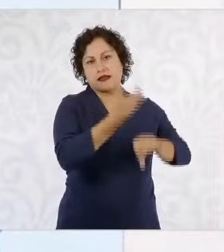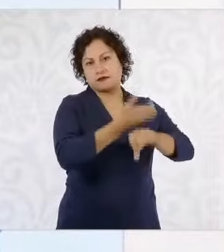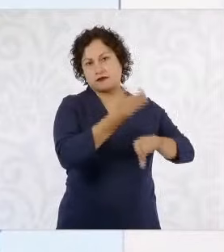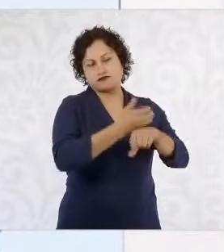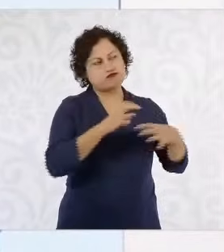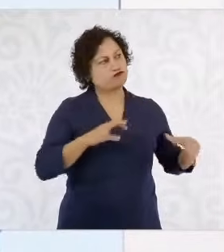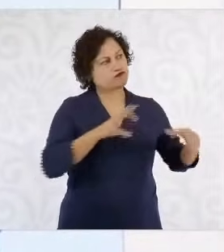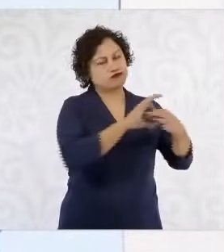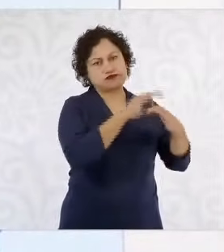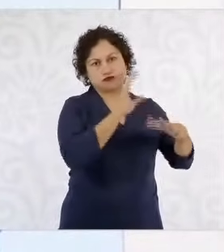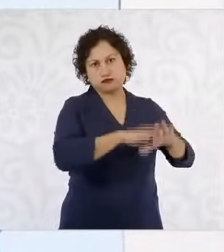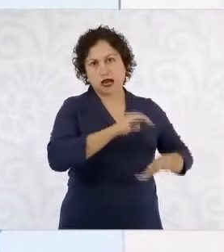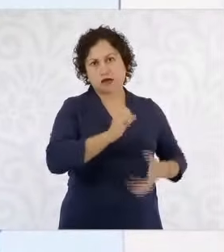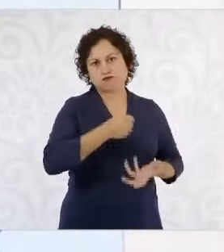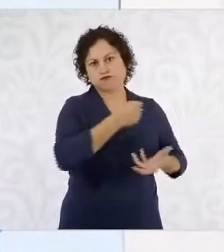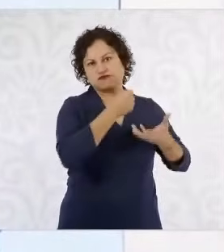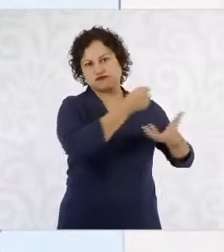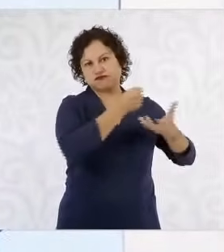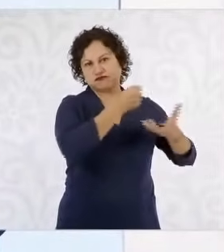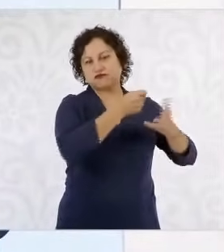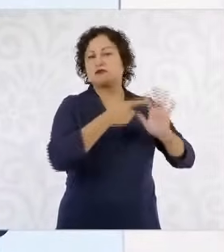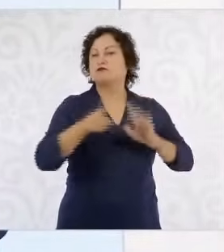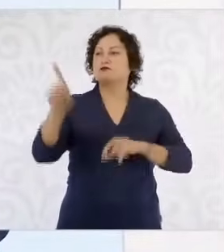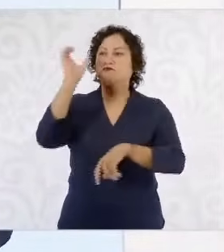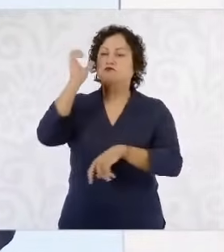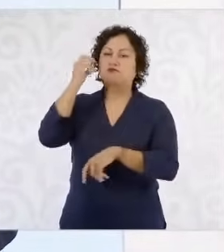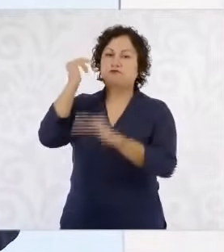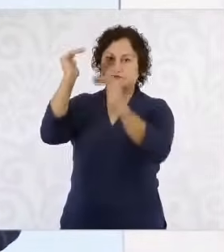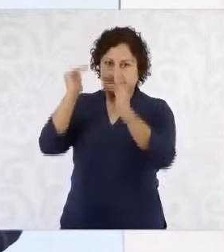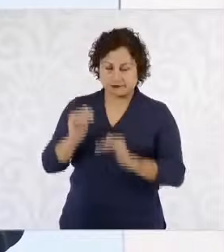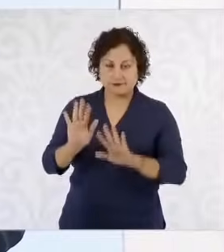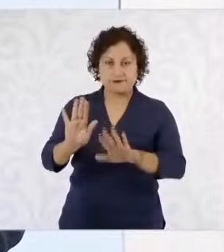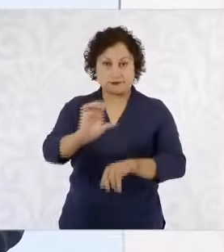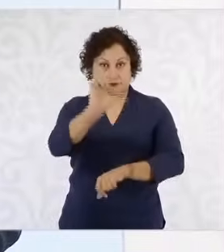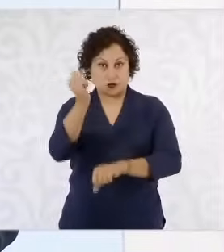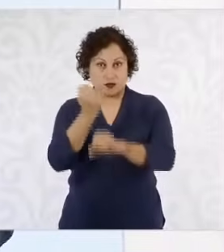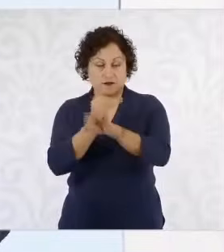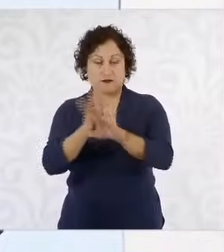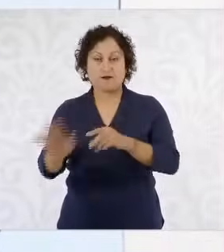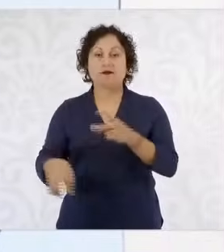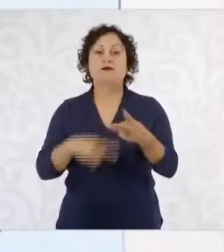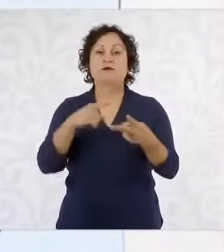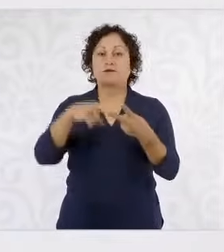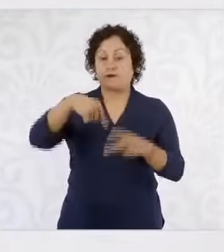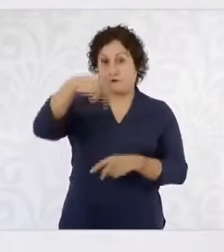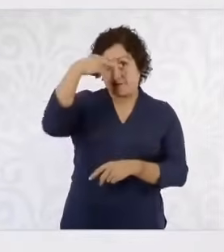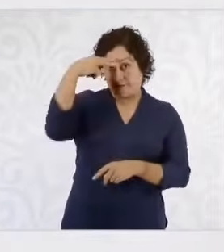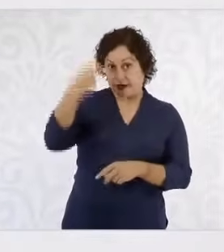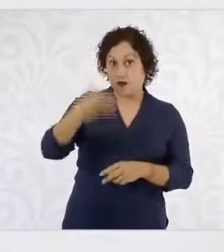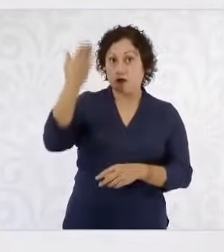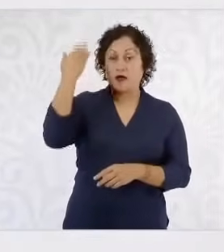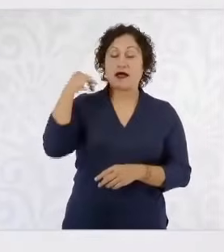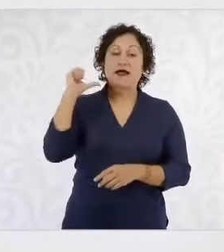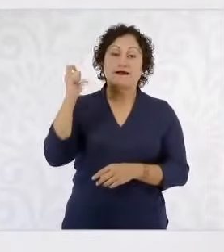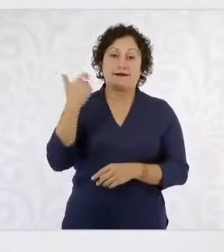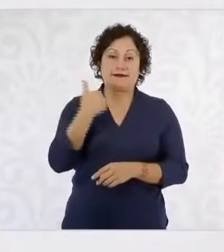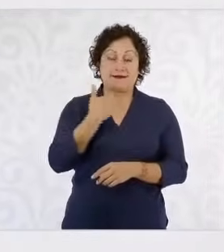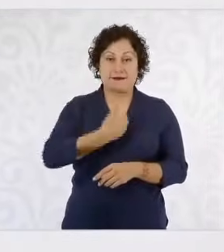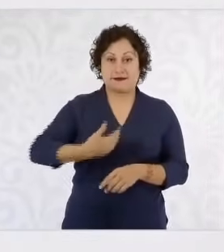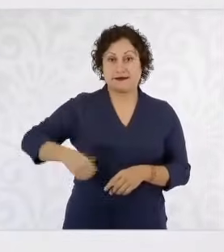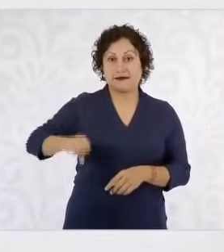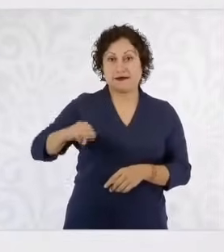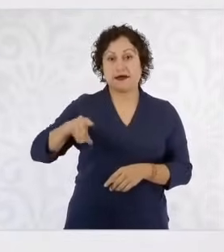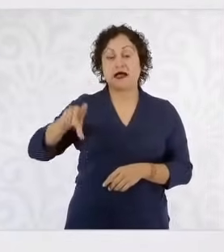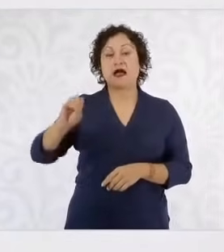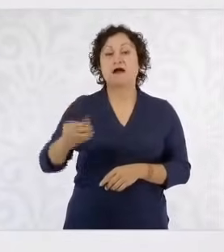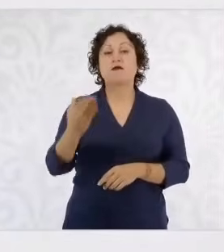tema importante. México emitió con el presidente Andrés Manuel López Obrador el 16 de agosto de